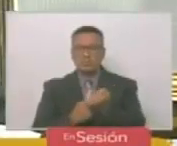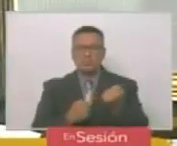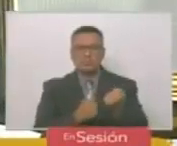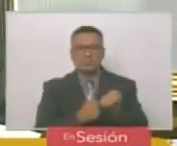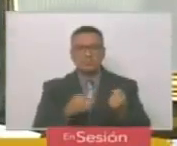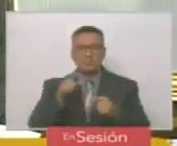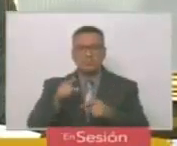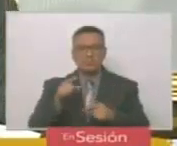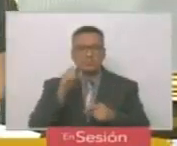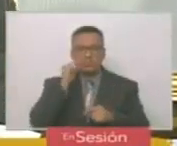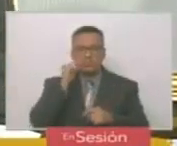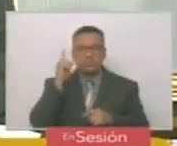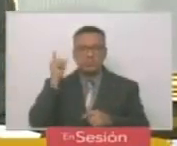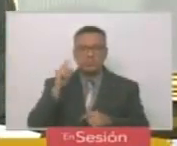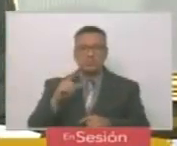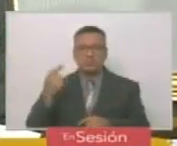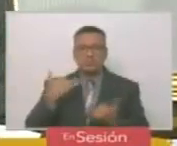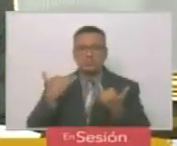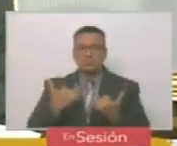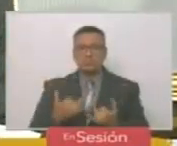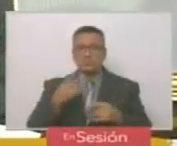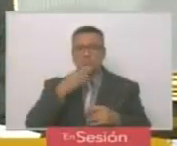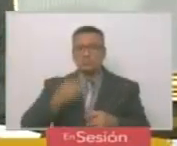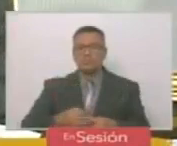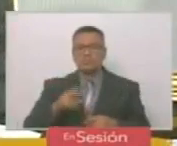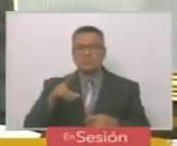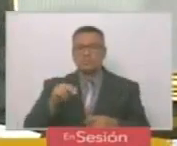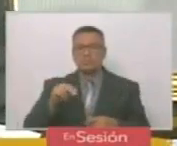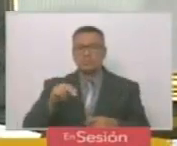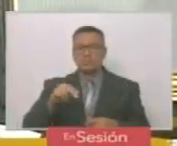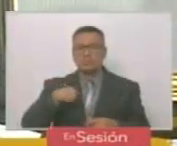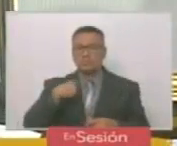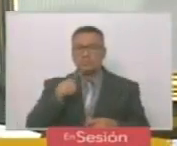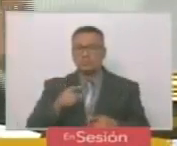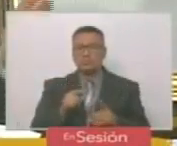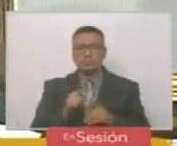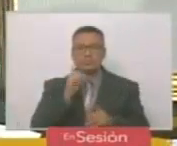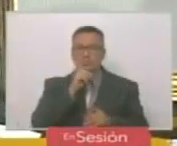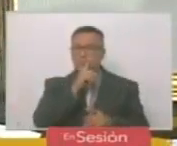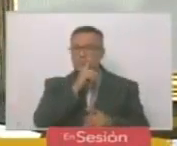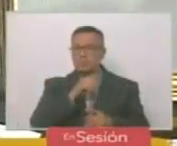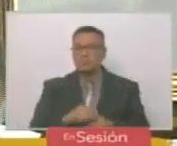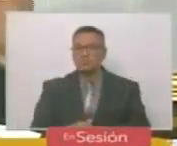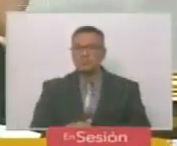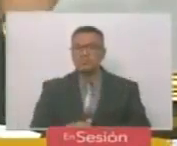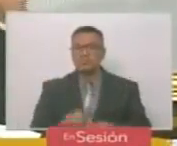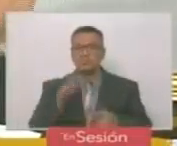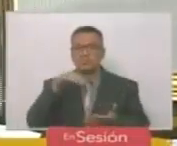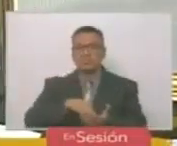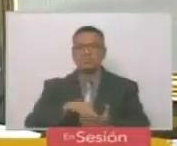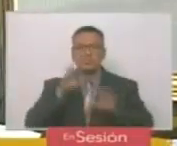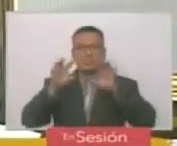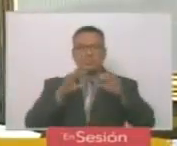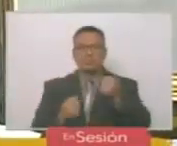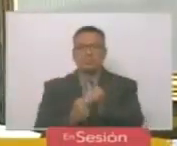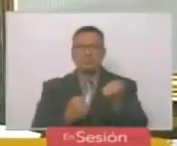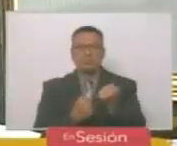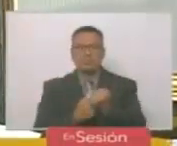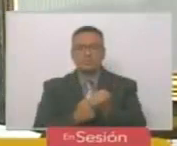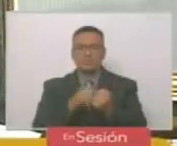aquel señor, del cual ya realmente no vale ni siquiera la pena mencionar su nombre. ¿Se acuerdan? Una señora que dijo, hay miles de países que apoyan a